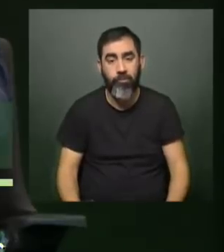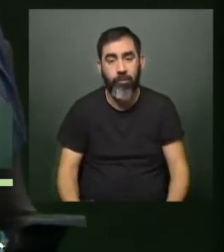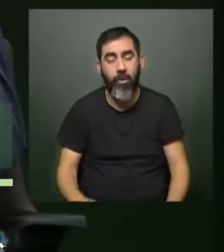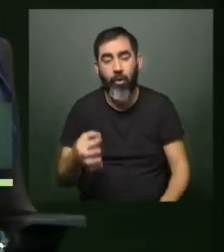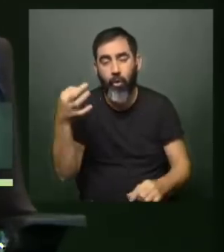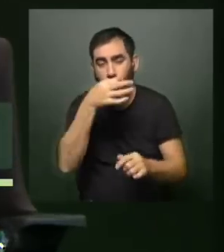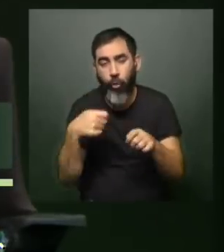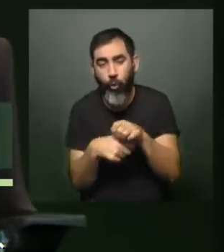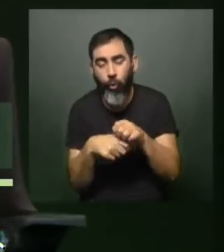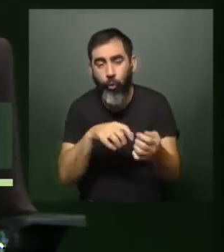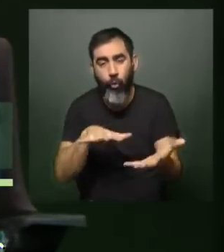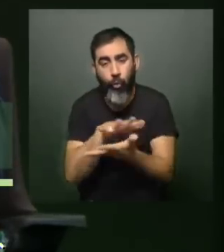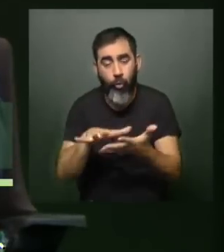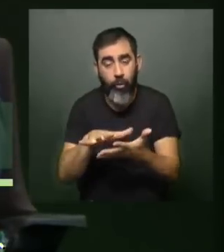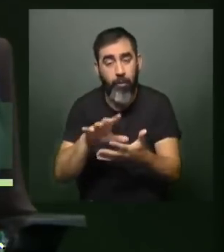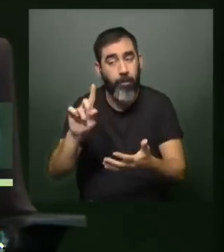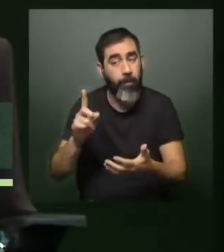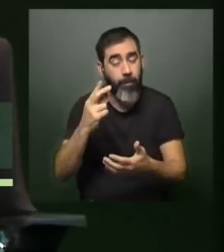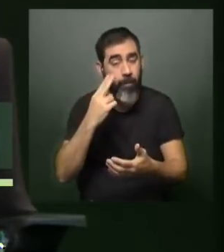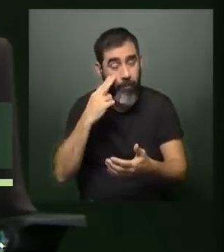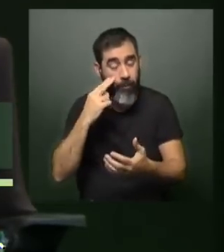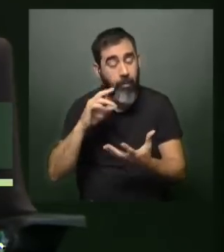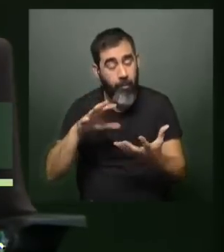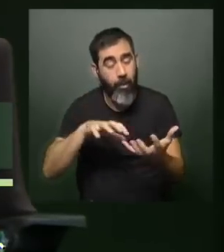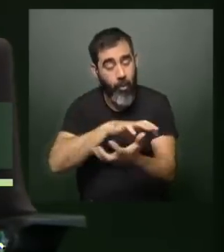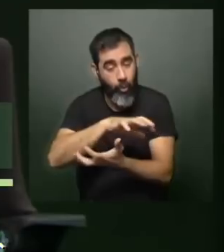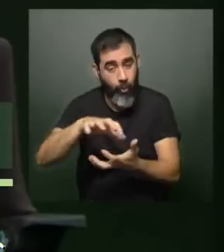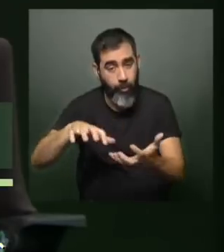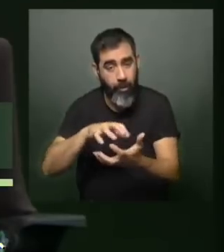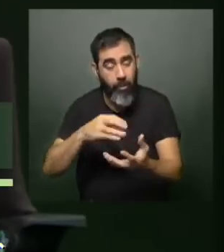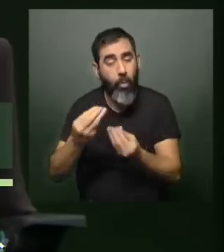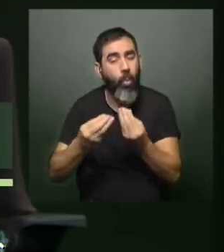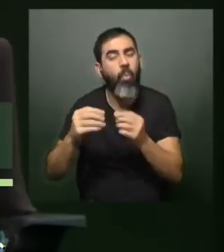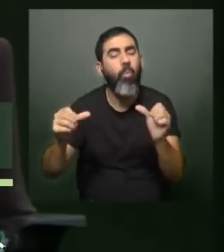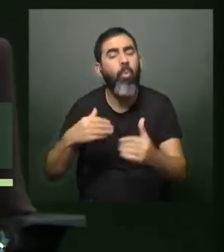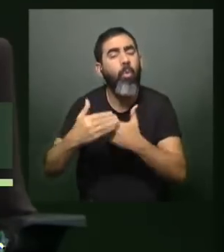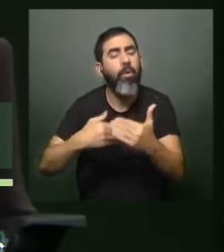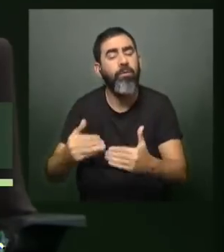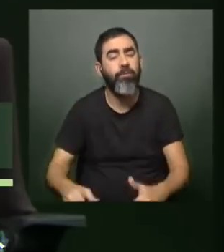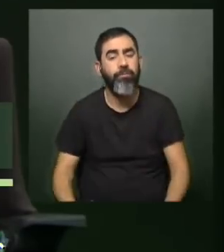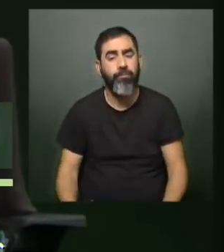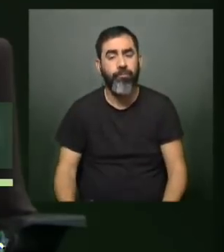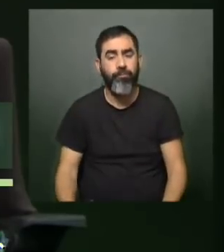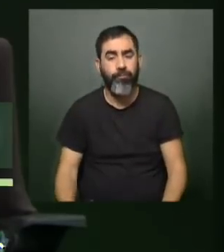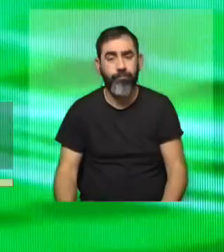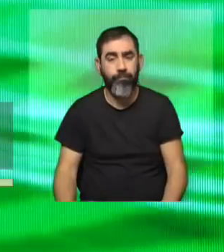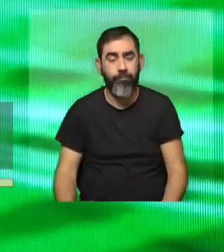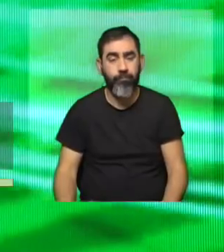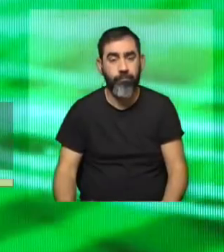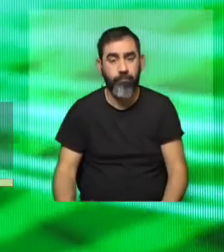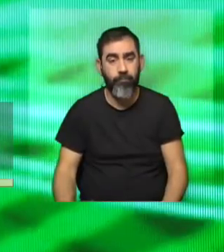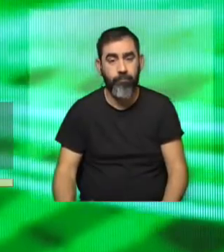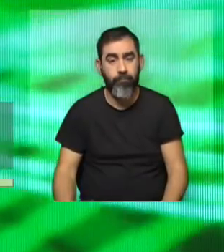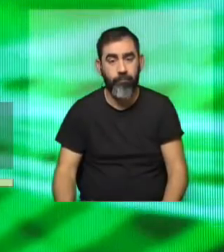microtráfico en los barrios es una de las cuestiones más más complicadas Cómo cómo se ve eso desde bueno la oficina sí